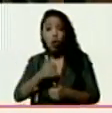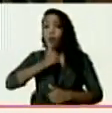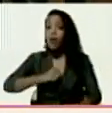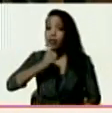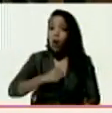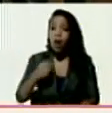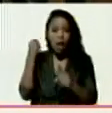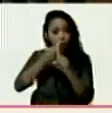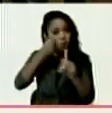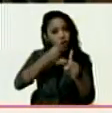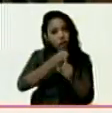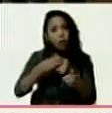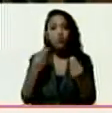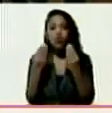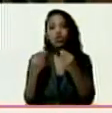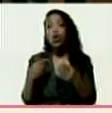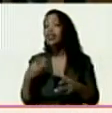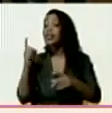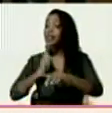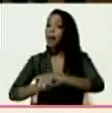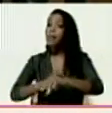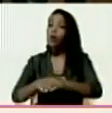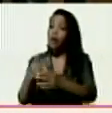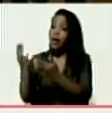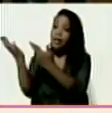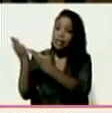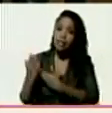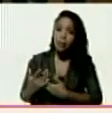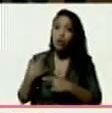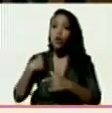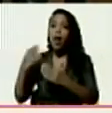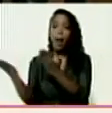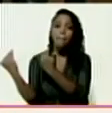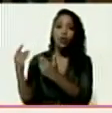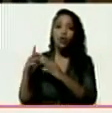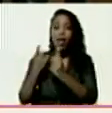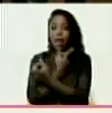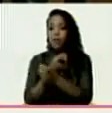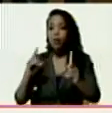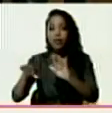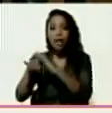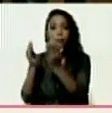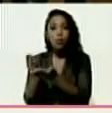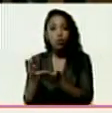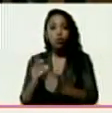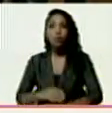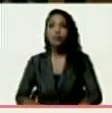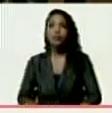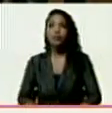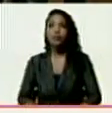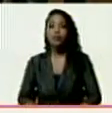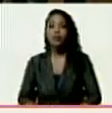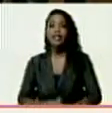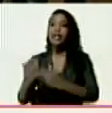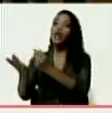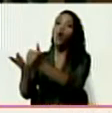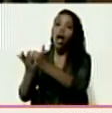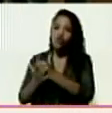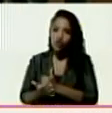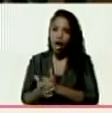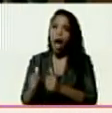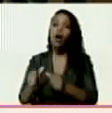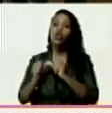durante tiempo y hemos recibido el apoyo de las democracias del mundo, bueno, que nos ayuden a